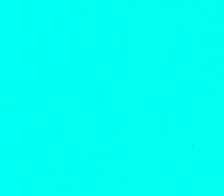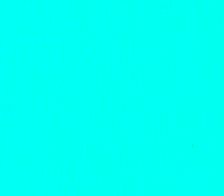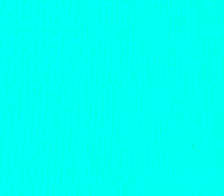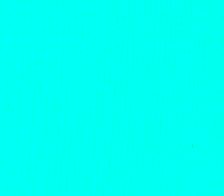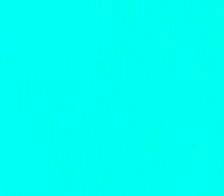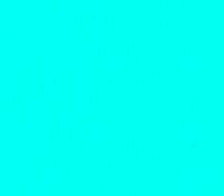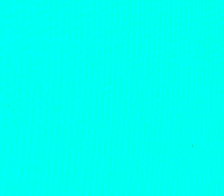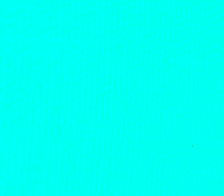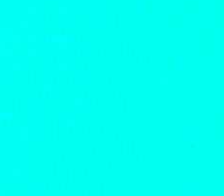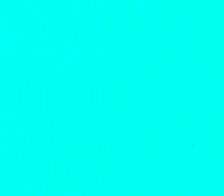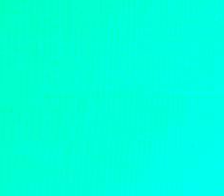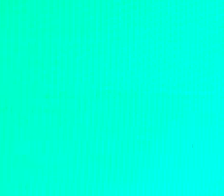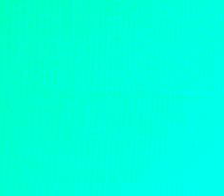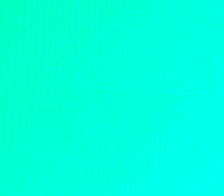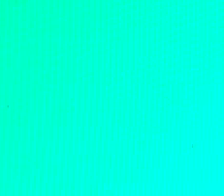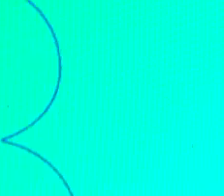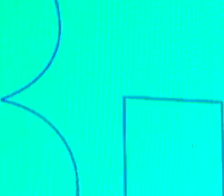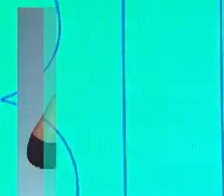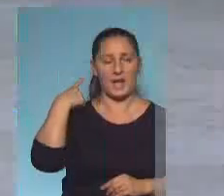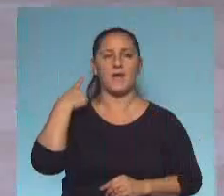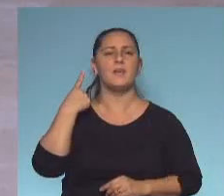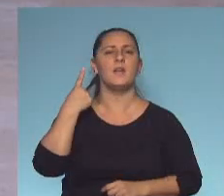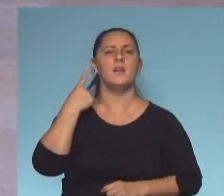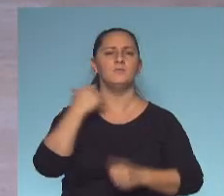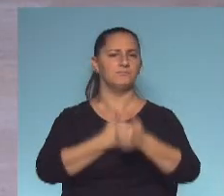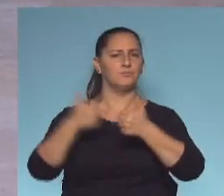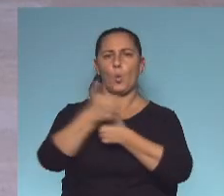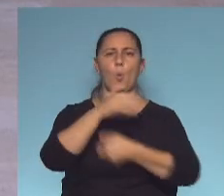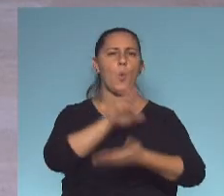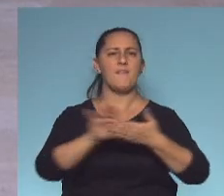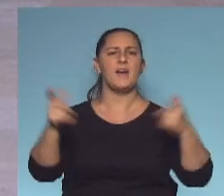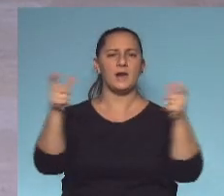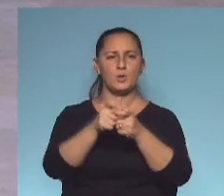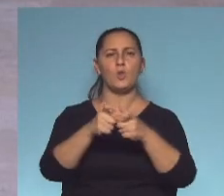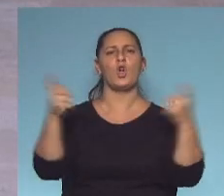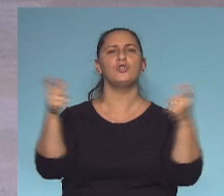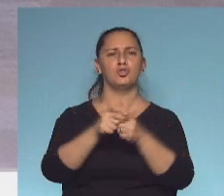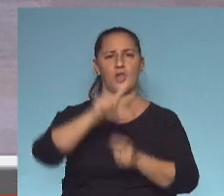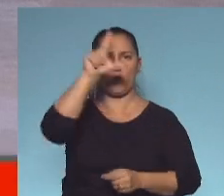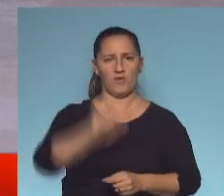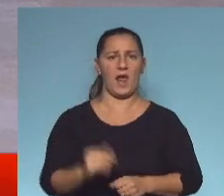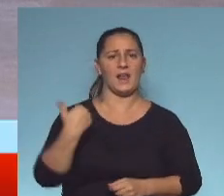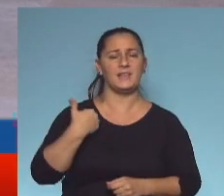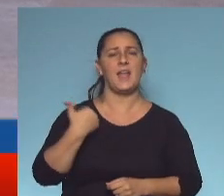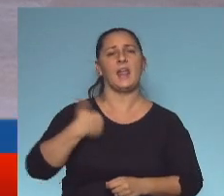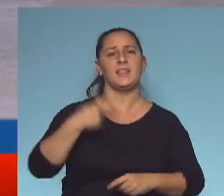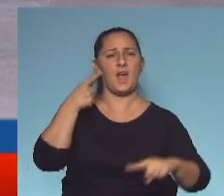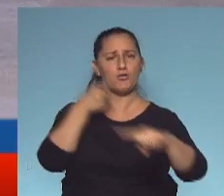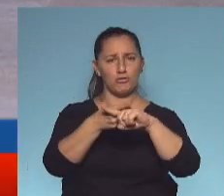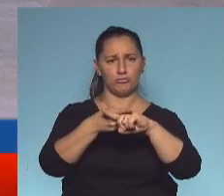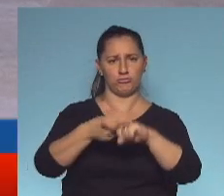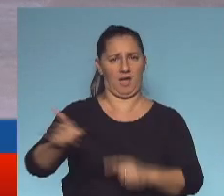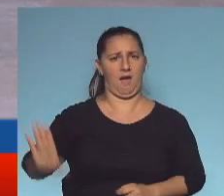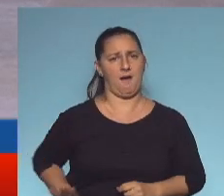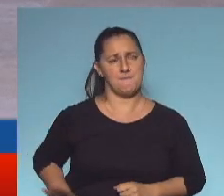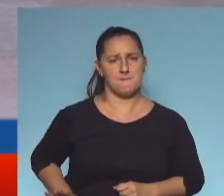Nos vamos en vivo a Casa de Gobierno. El presidente de la Nación encabeza una nueva reunión del Consejo Federal Argentina contra el Hambre. Se